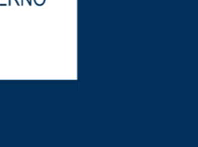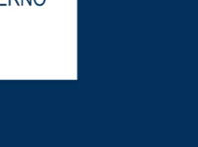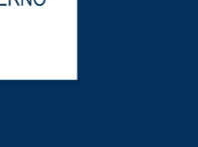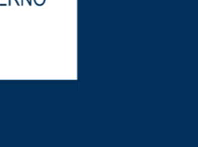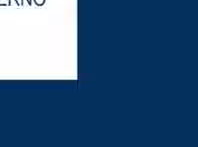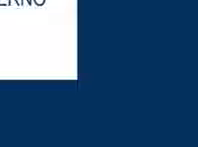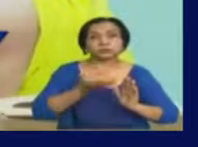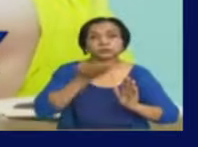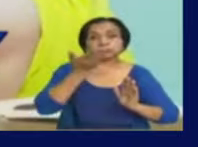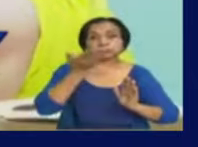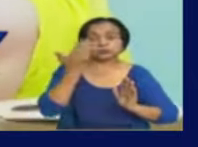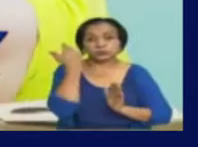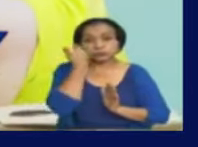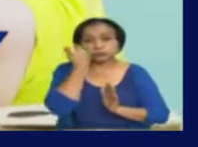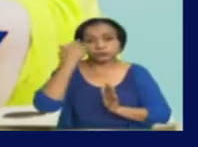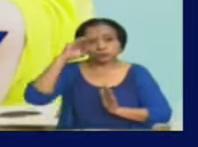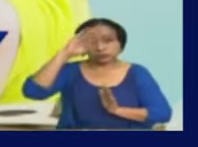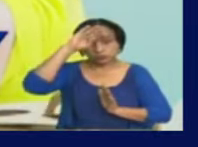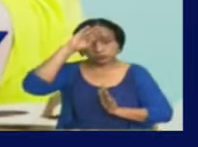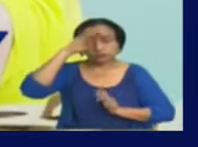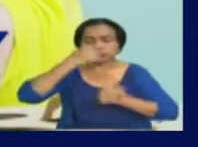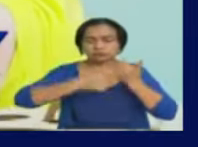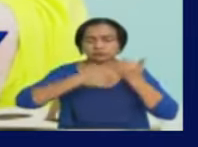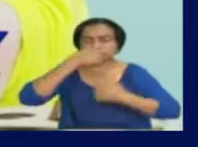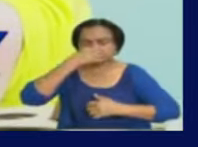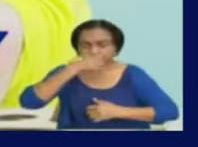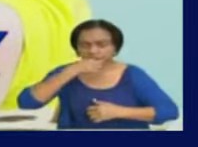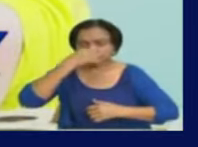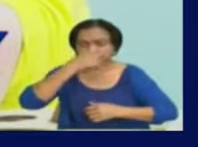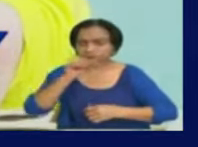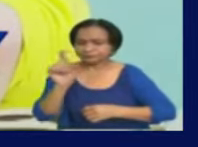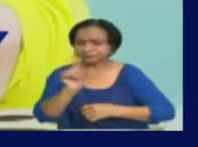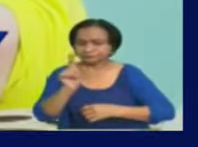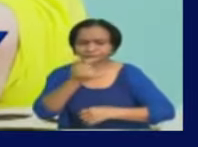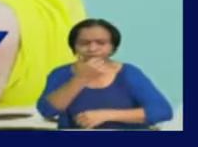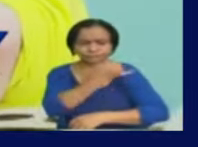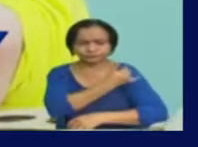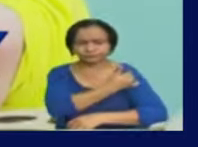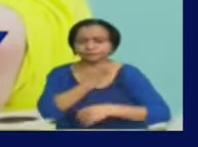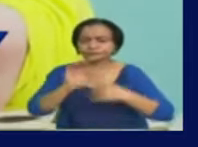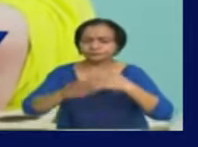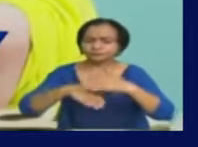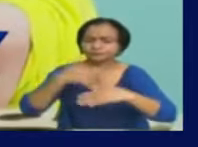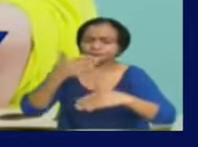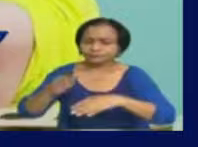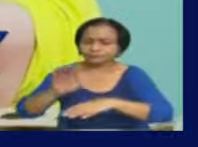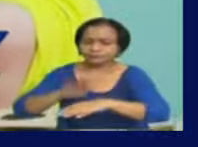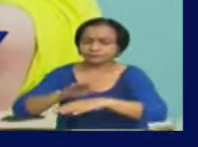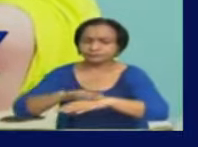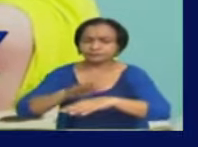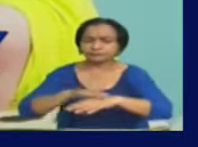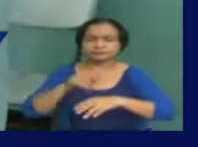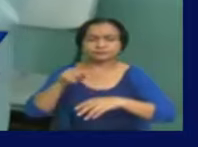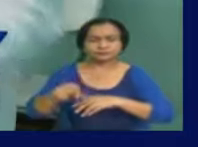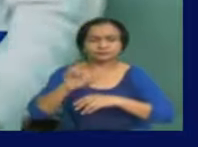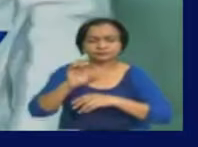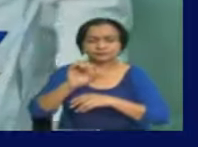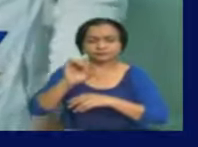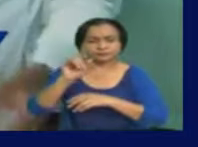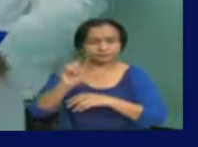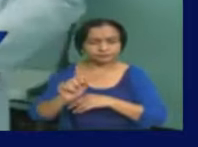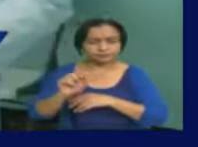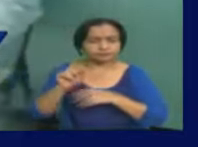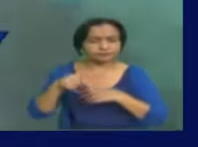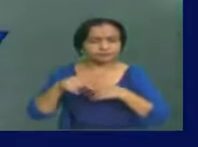aeropuerto, etcétera. Y los mismos trabajadores en el Enin y en el Berta Calderón, estamos